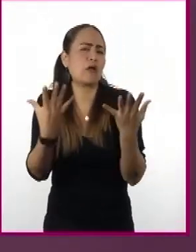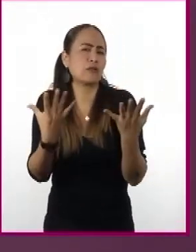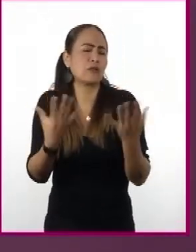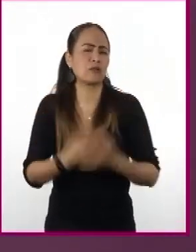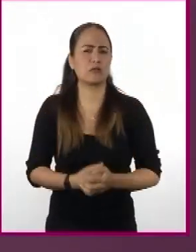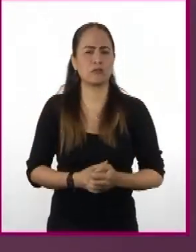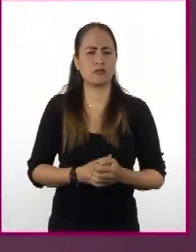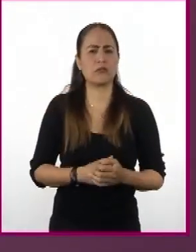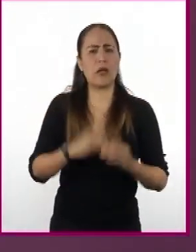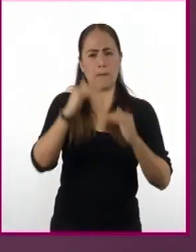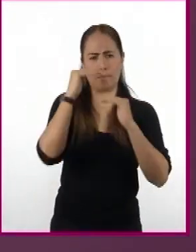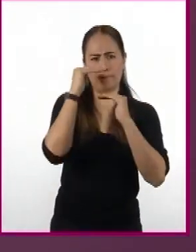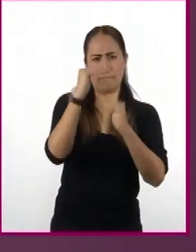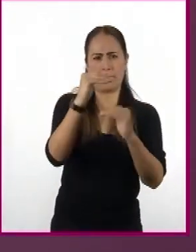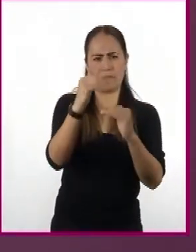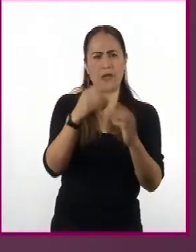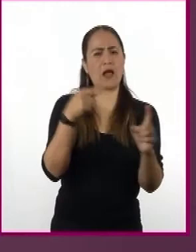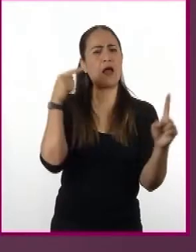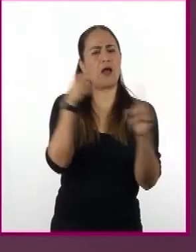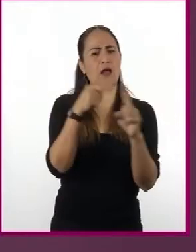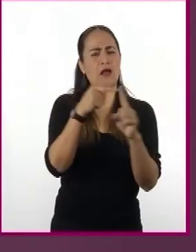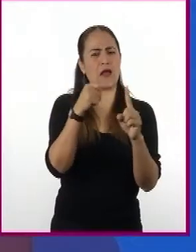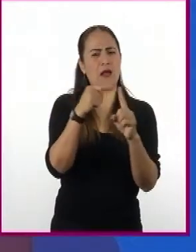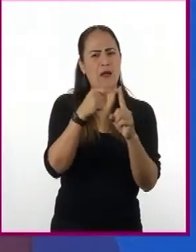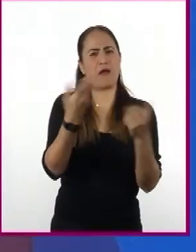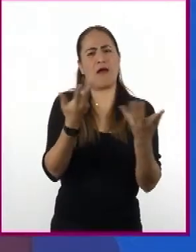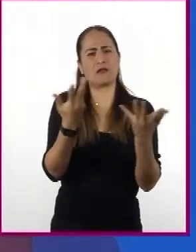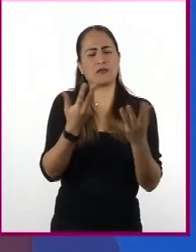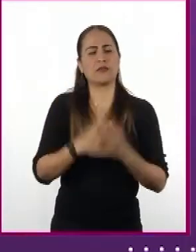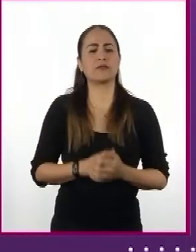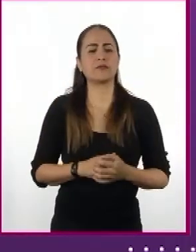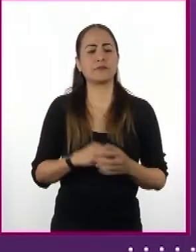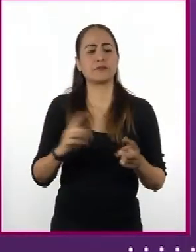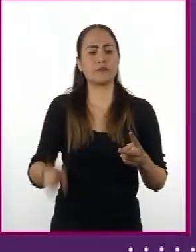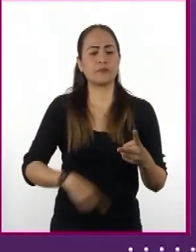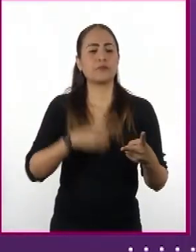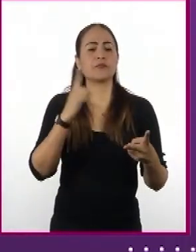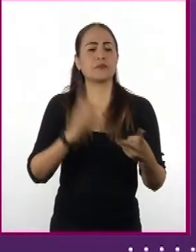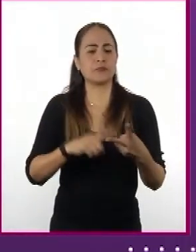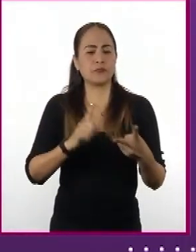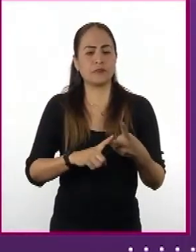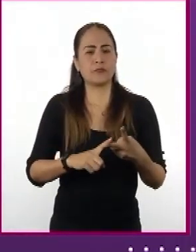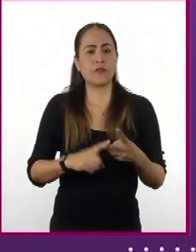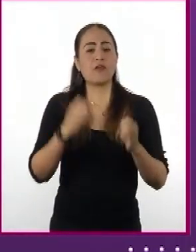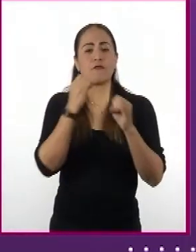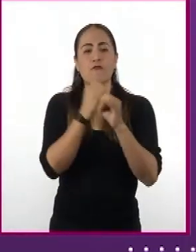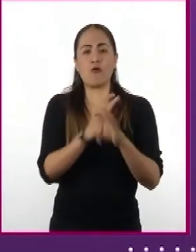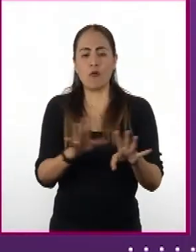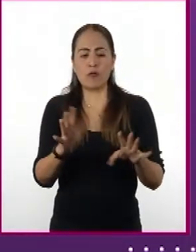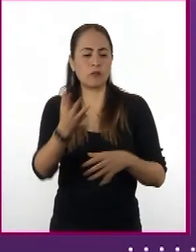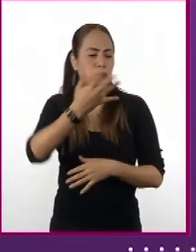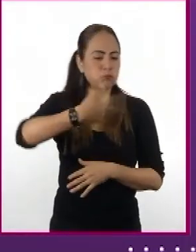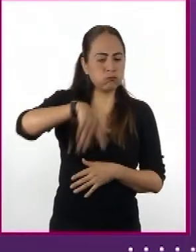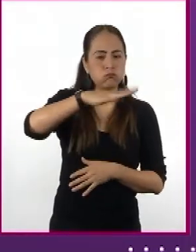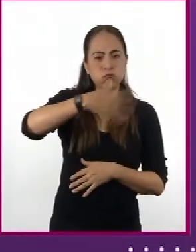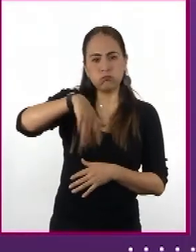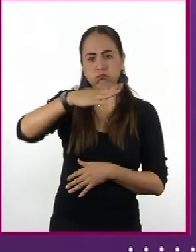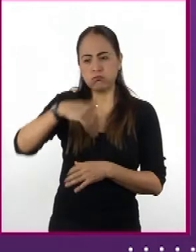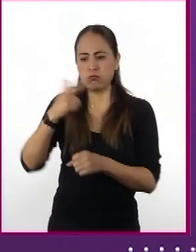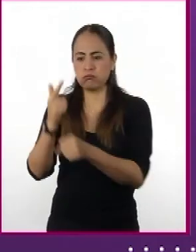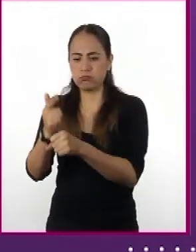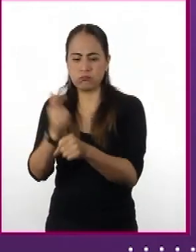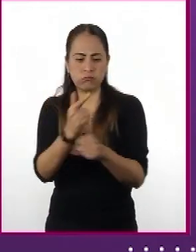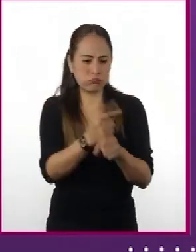de haber delimitado el objetivo para realizarla. Procedemos a localizar y seleccionar la información pertinente al